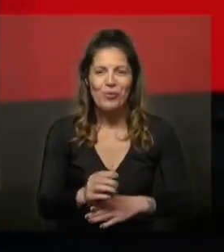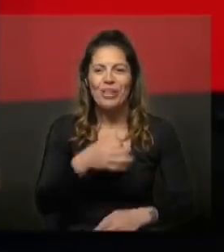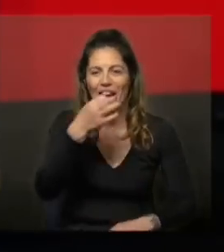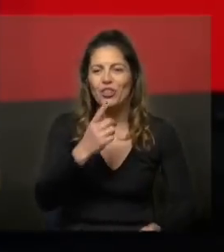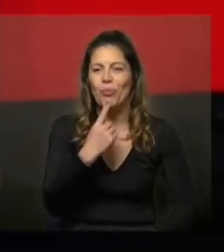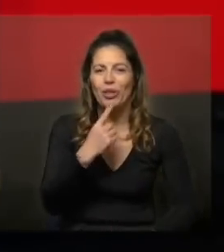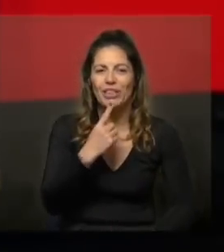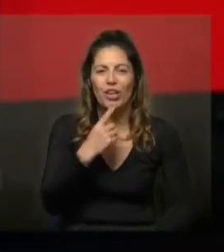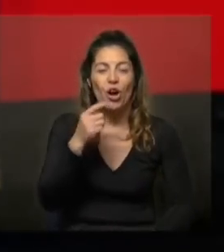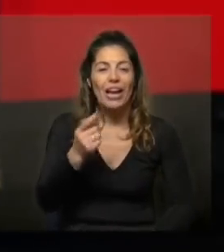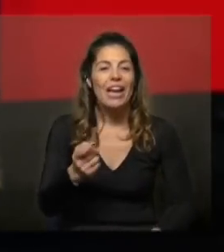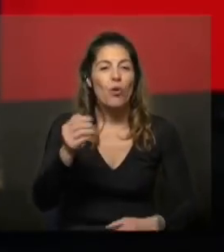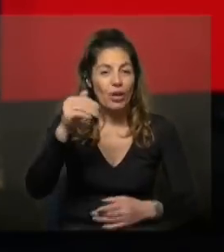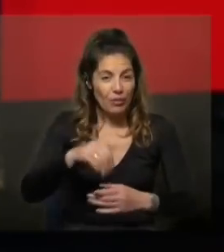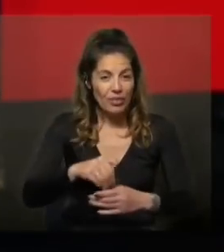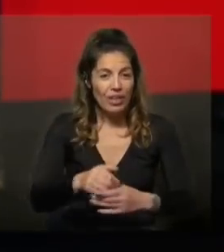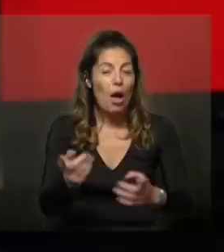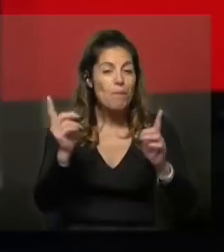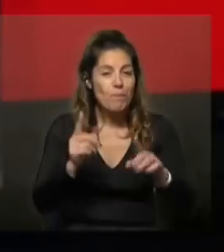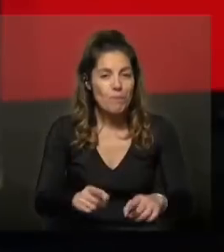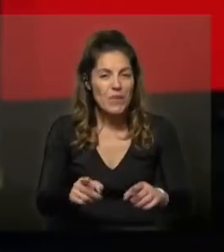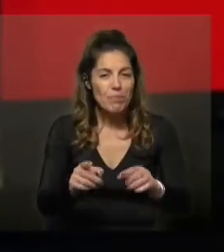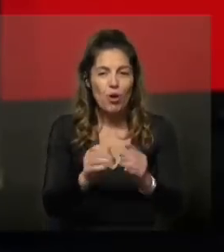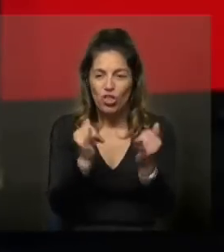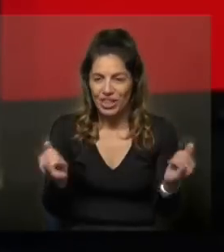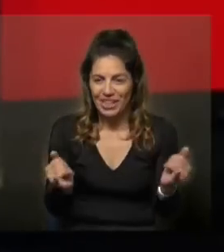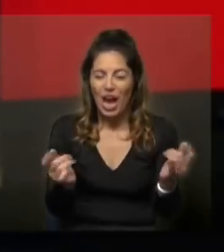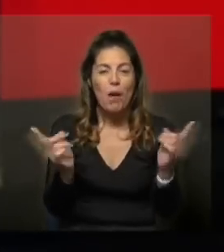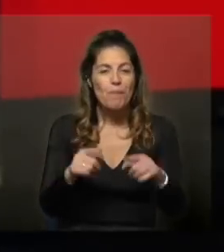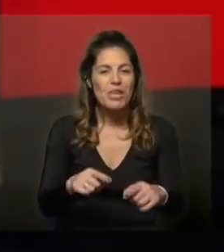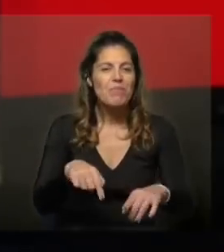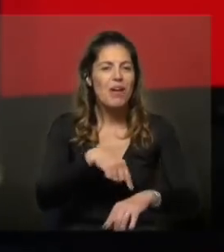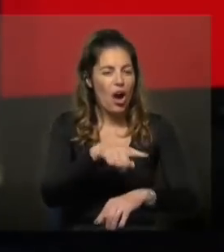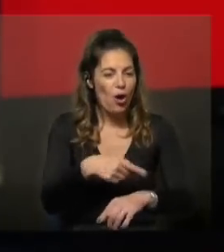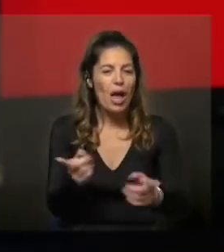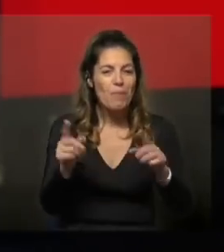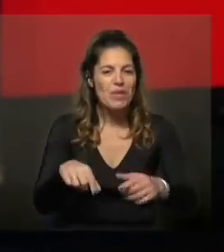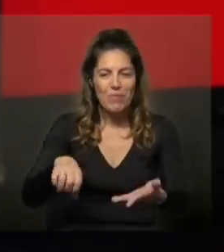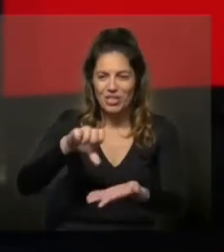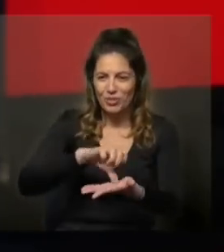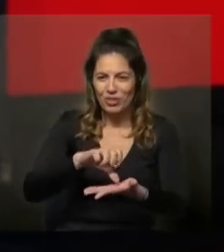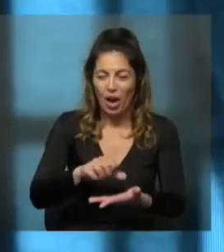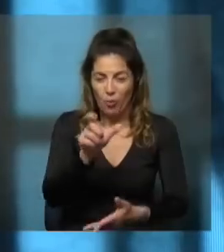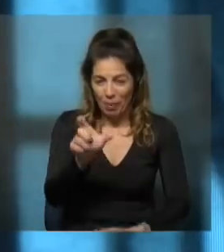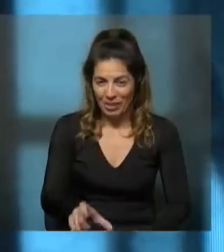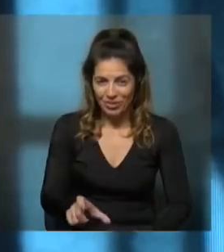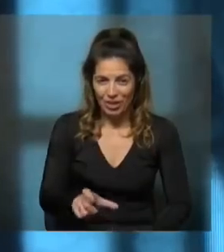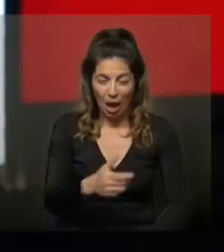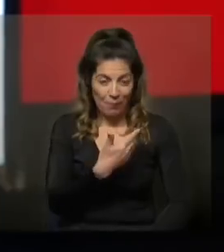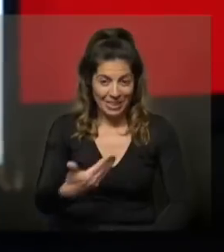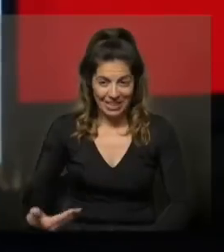el mismo día a la misma hora en la misma ciudad un presidenciable muy conocido muy